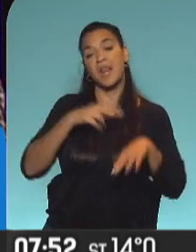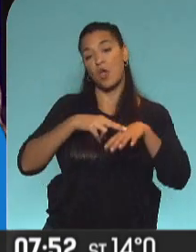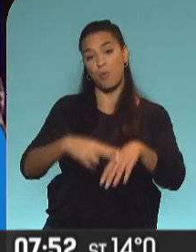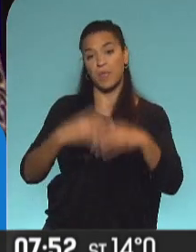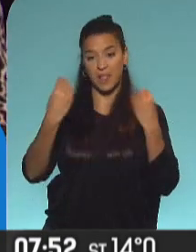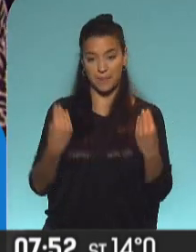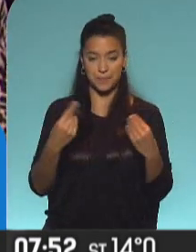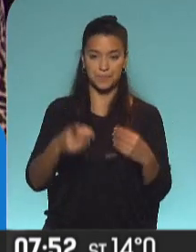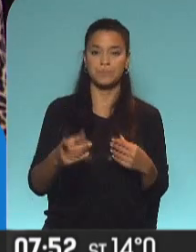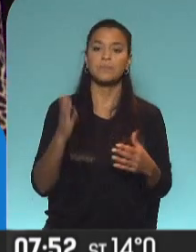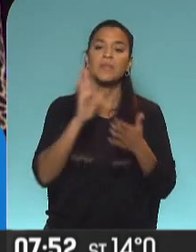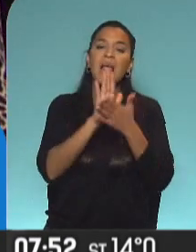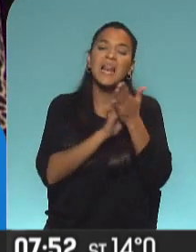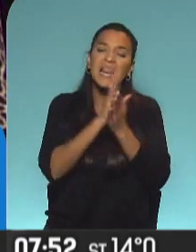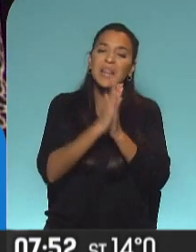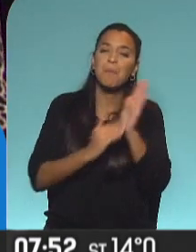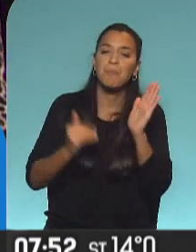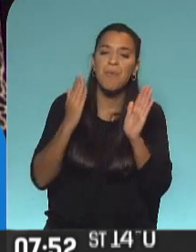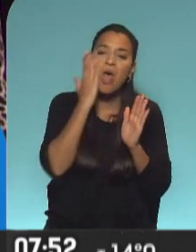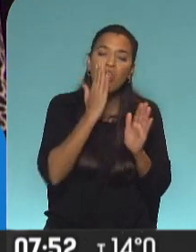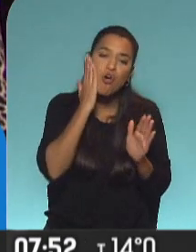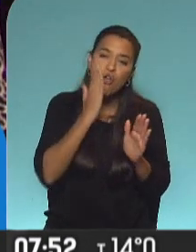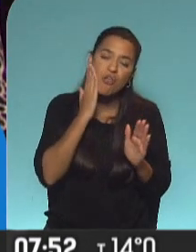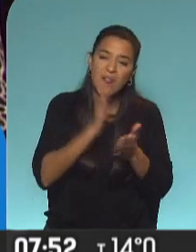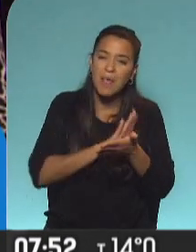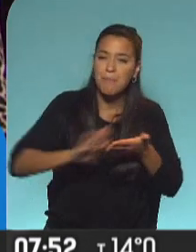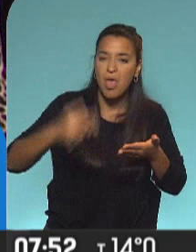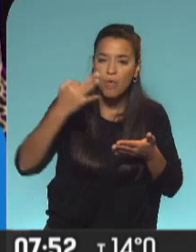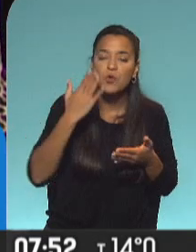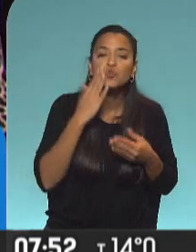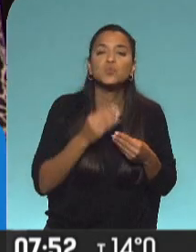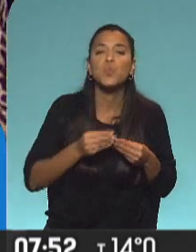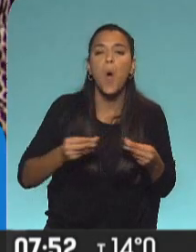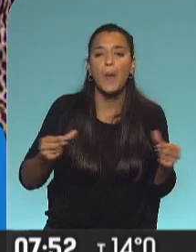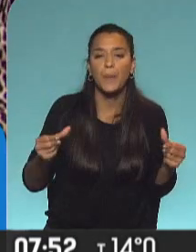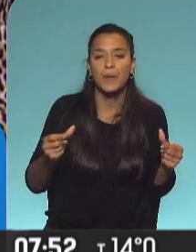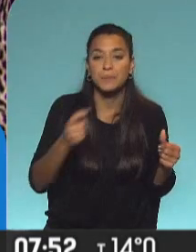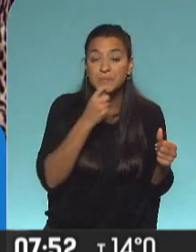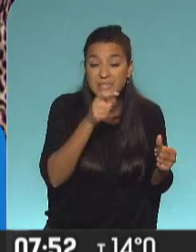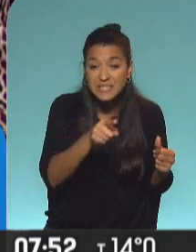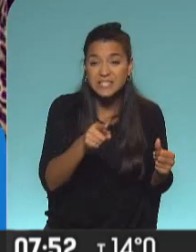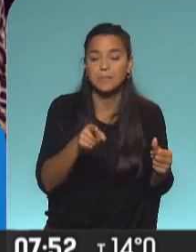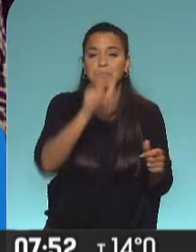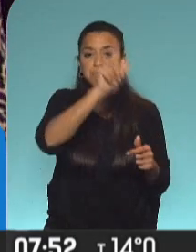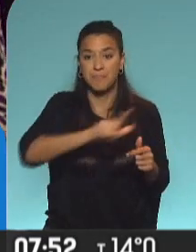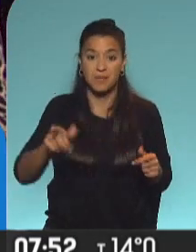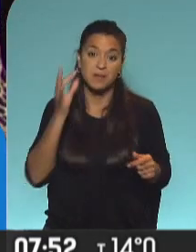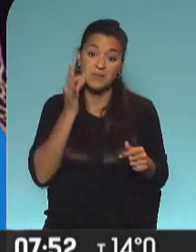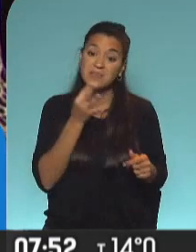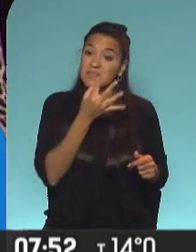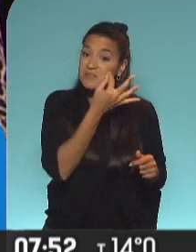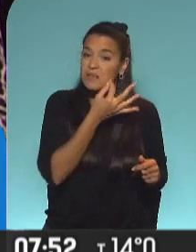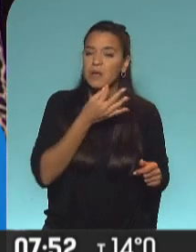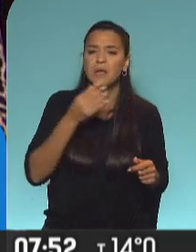es utilizar limpiadores faciales, pero suaves, porque si esos pacientes que tenían acné